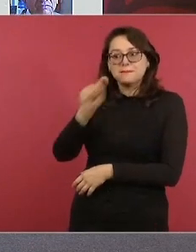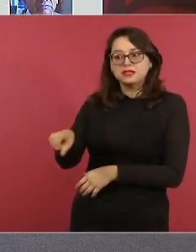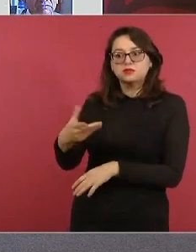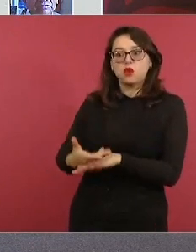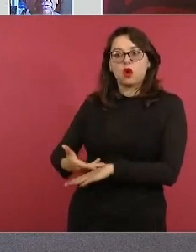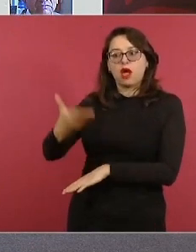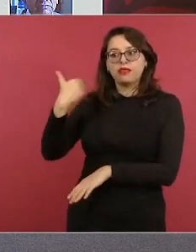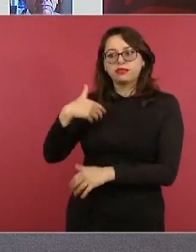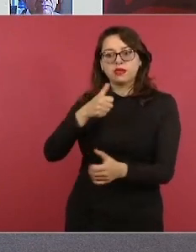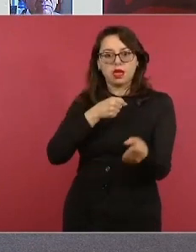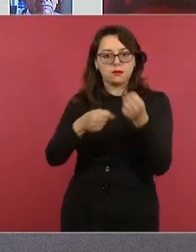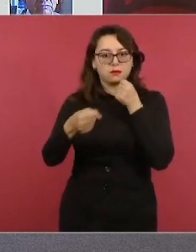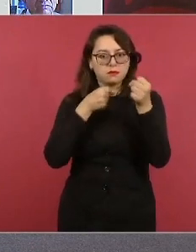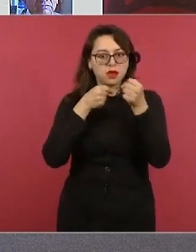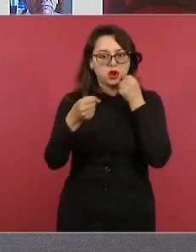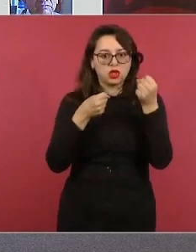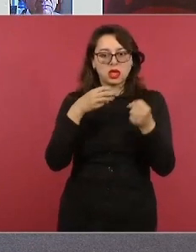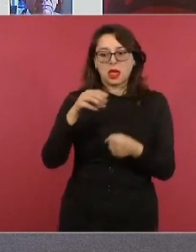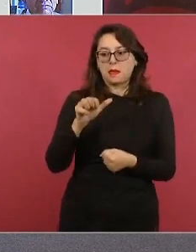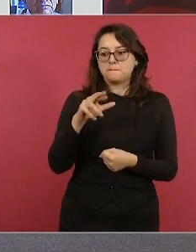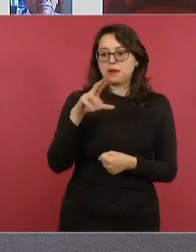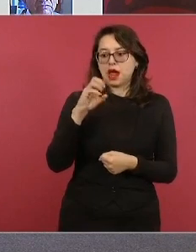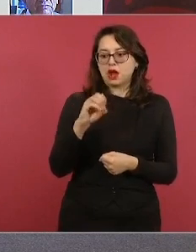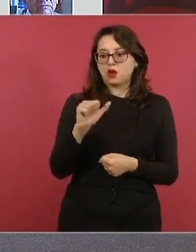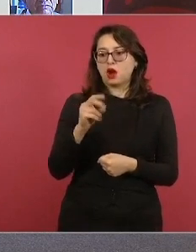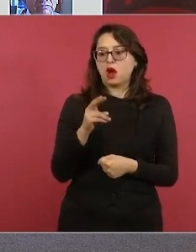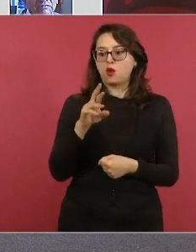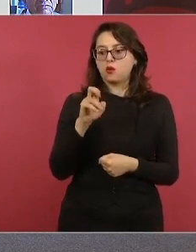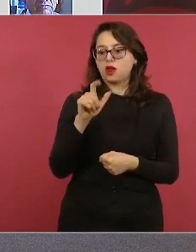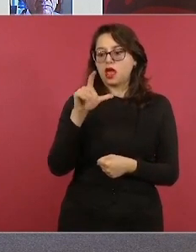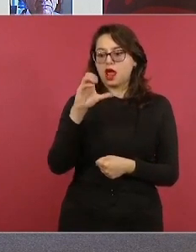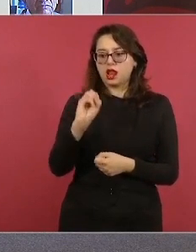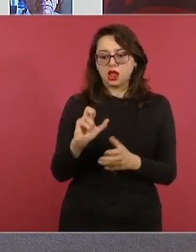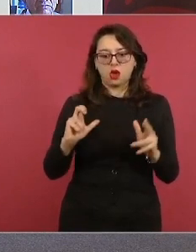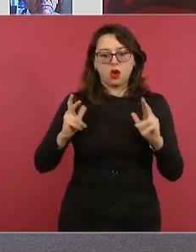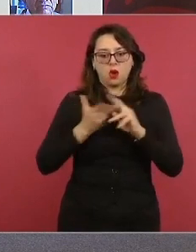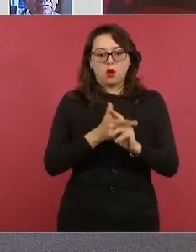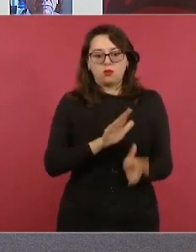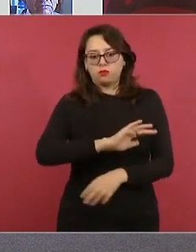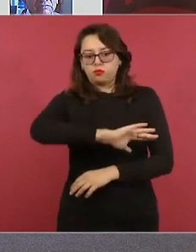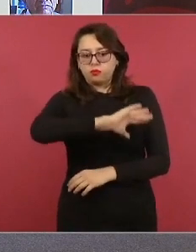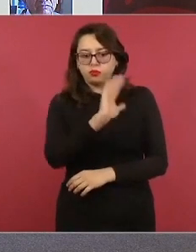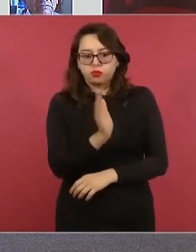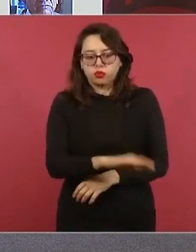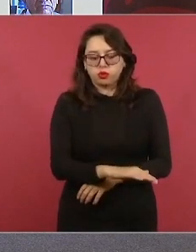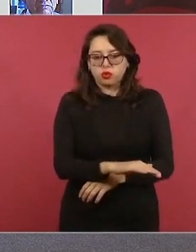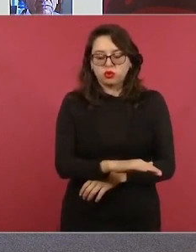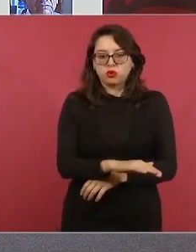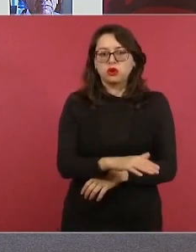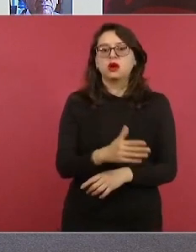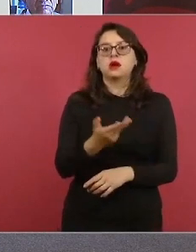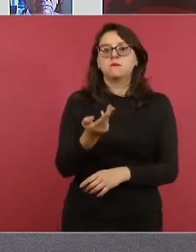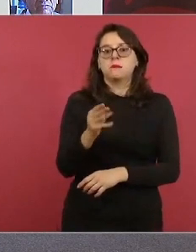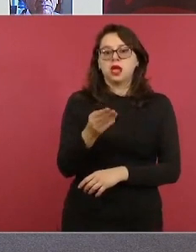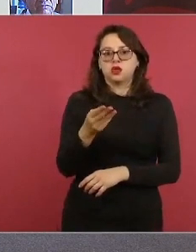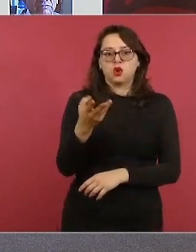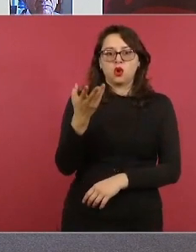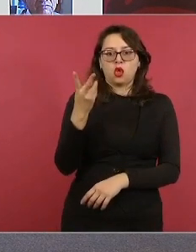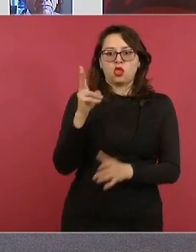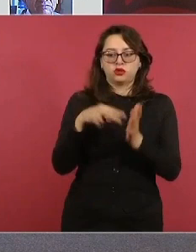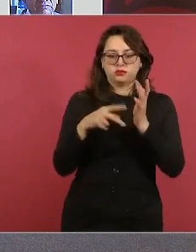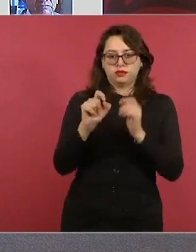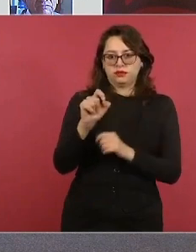en su asesinato ocurrió en Agua Blanca municipio de Tehuacán en mayo del